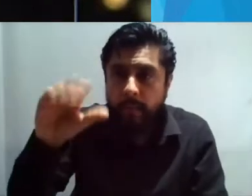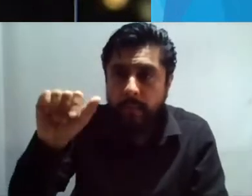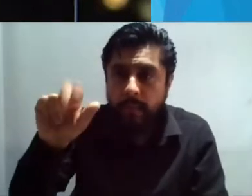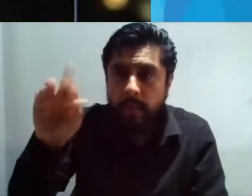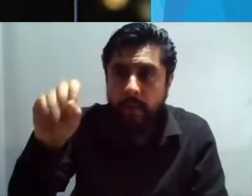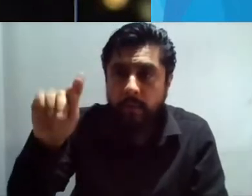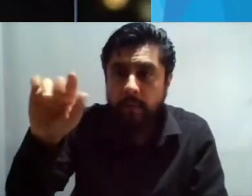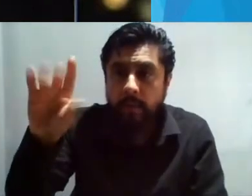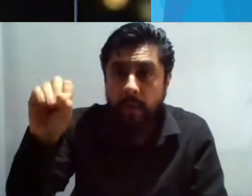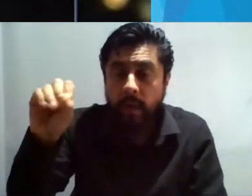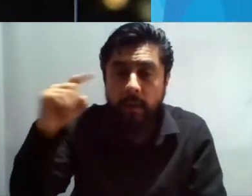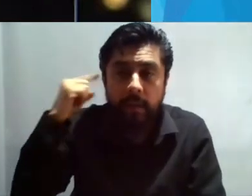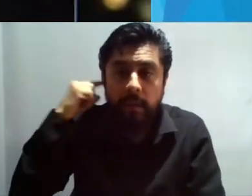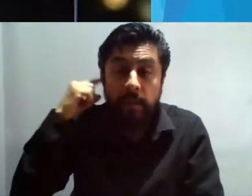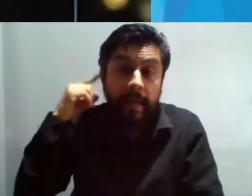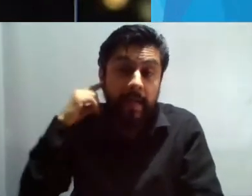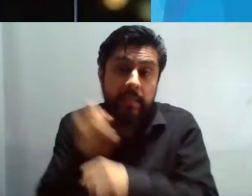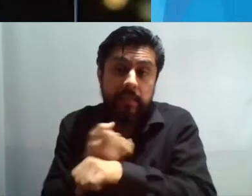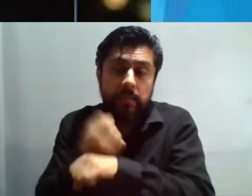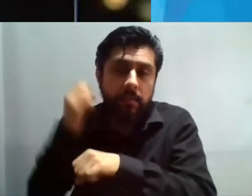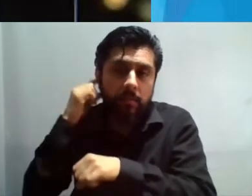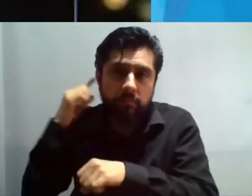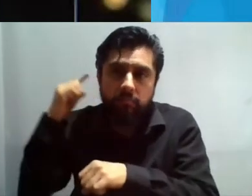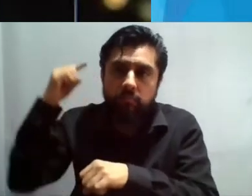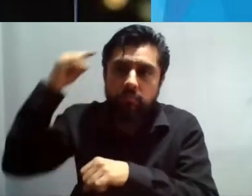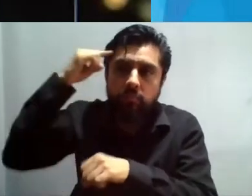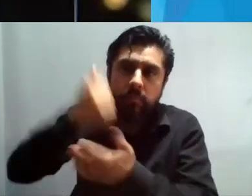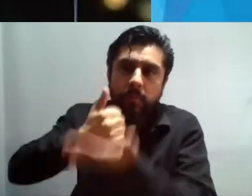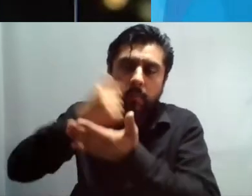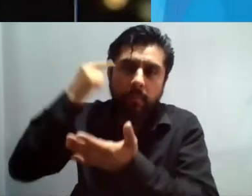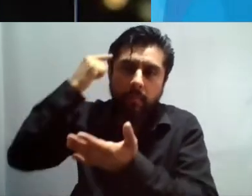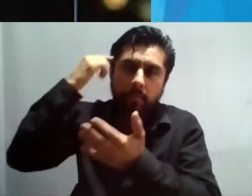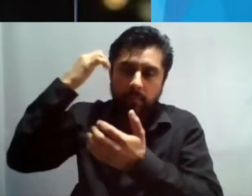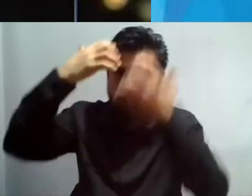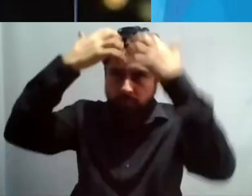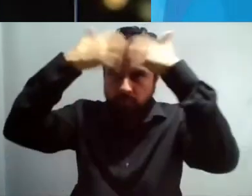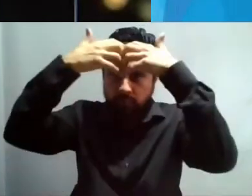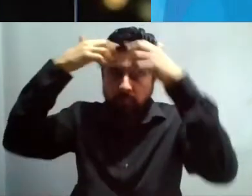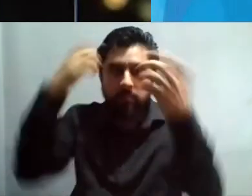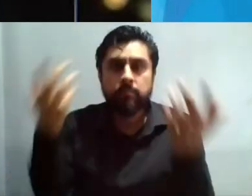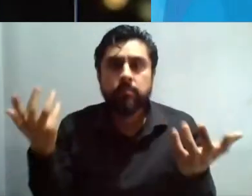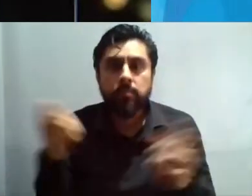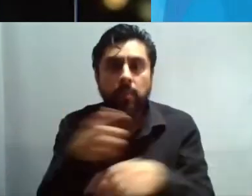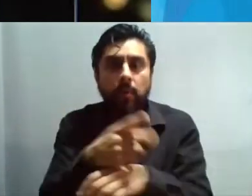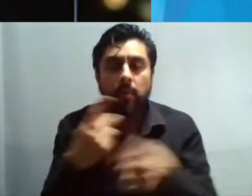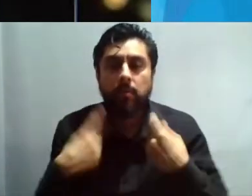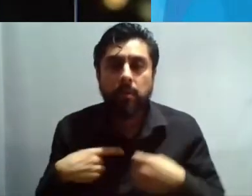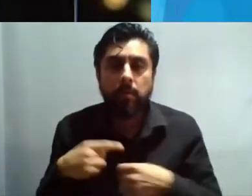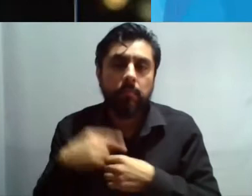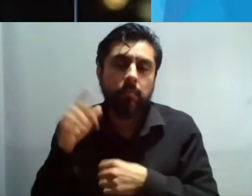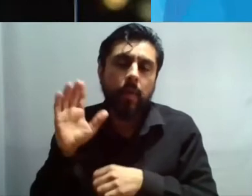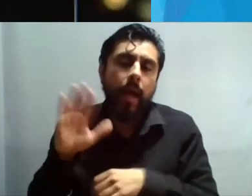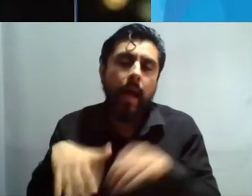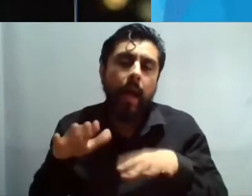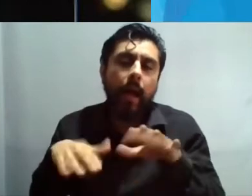cabeza. Entonces, les repito, nada más es que el paciente, en el intento de que se limpie el oído